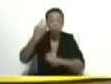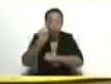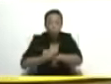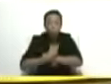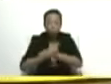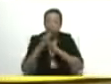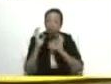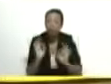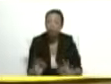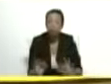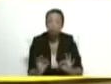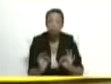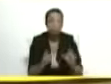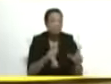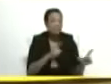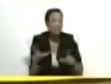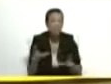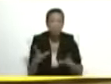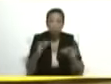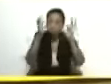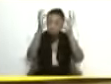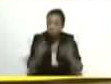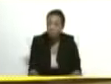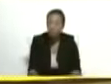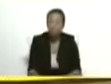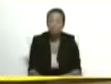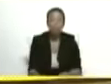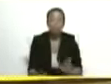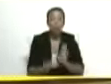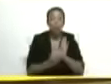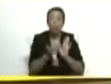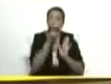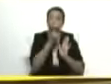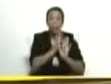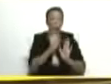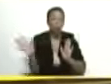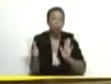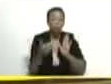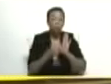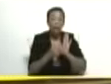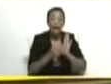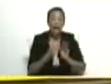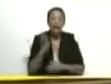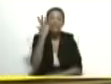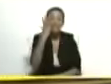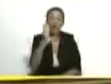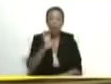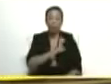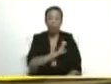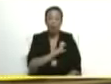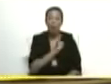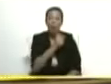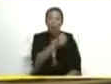de manera taxativa que la Asamblea Nacional cada 5 de enero